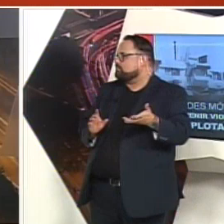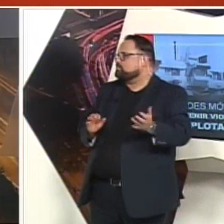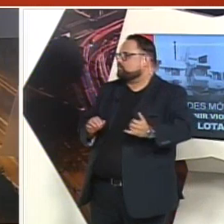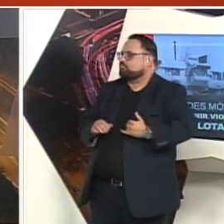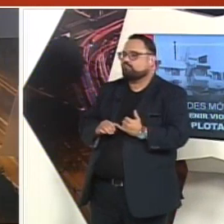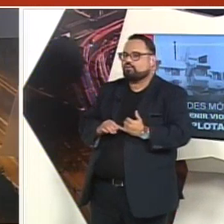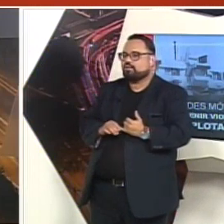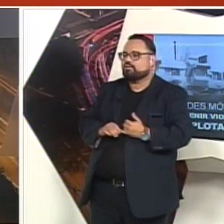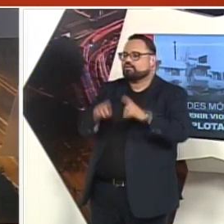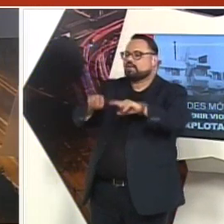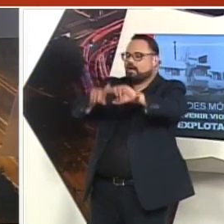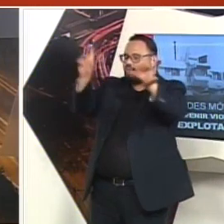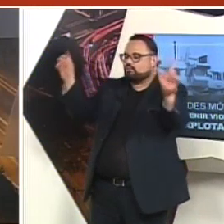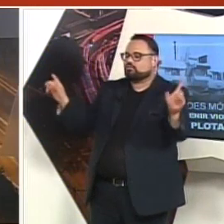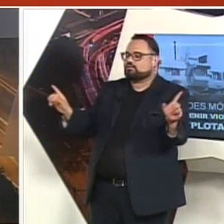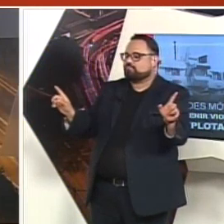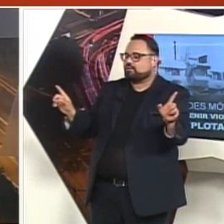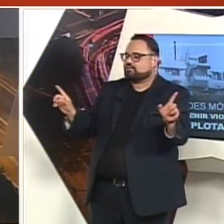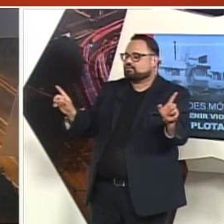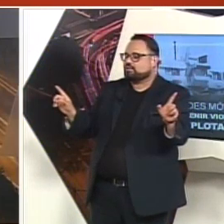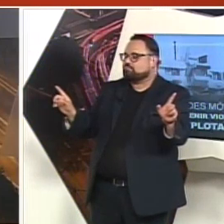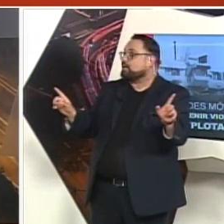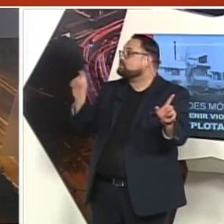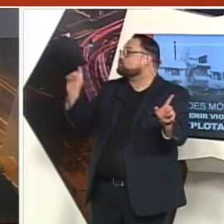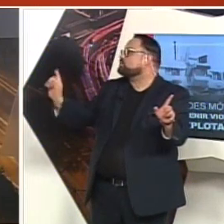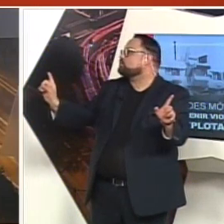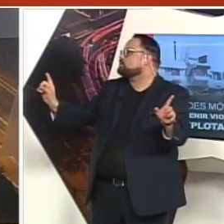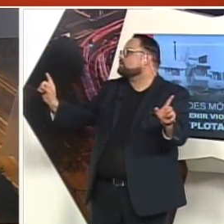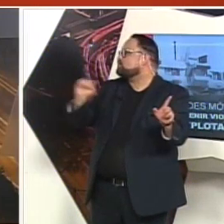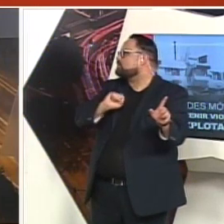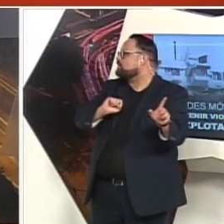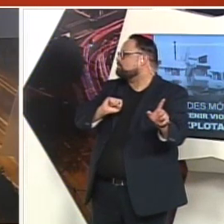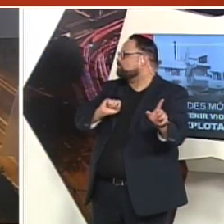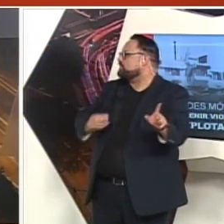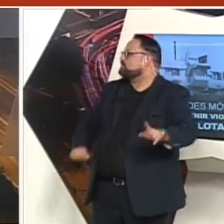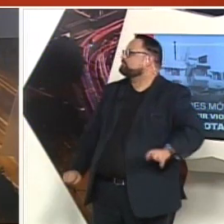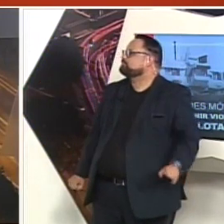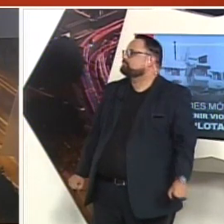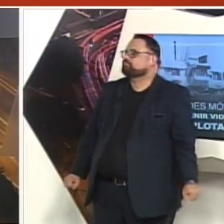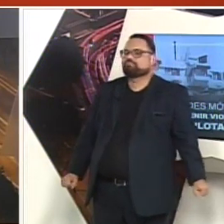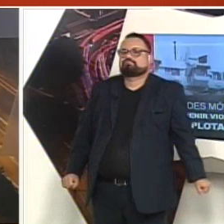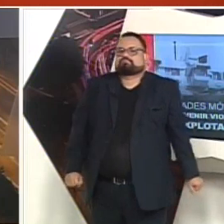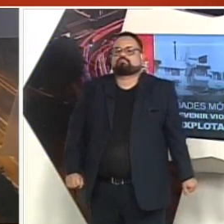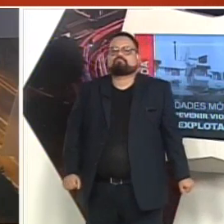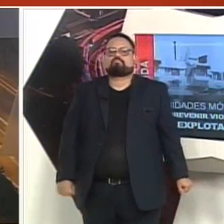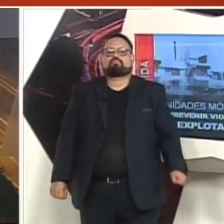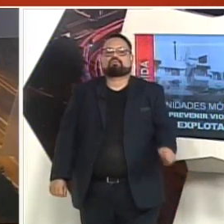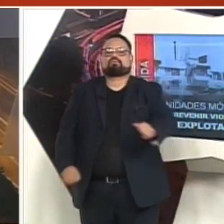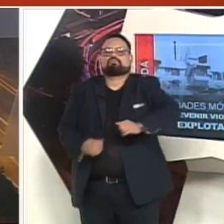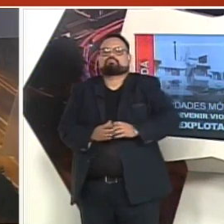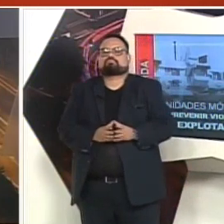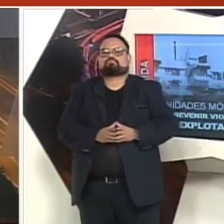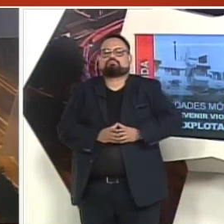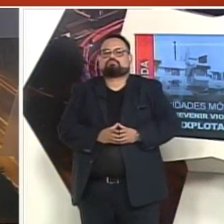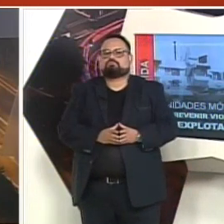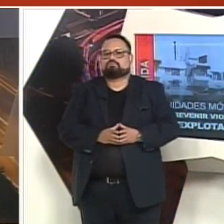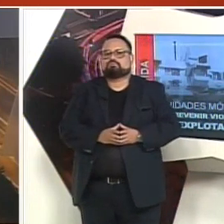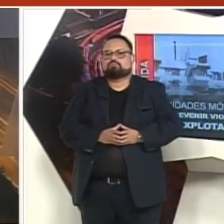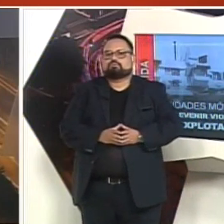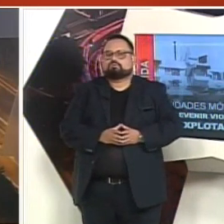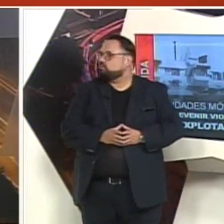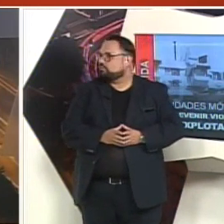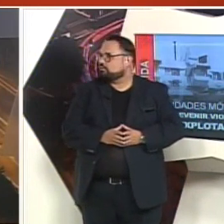parte del mismo refugio de la niñez a otras partes del país sobre todo al interior de la república donde también está pasando mucho esta